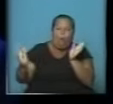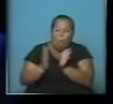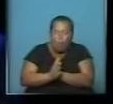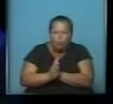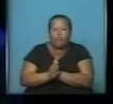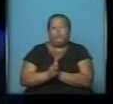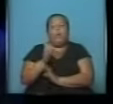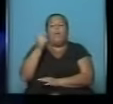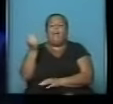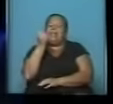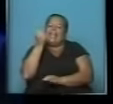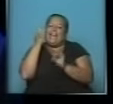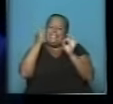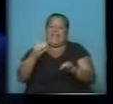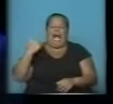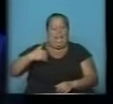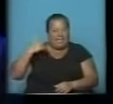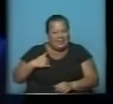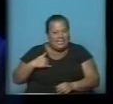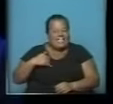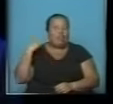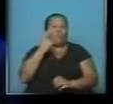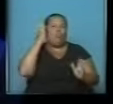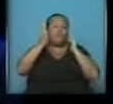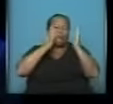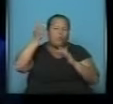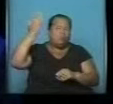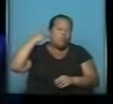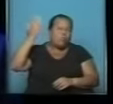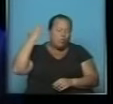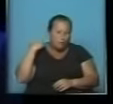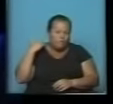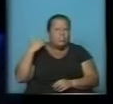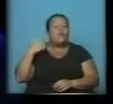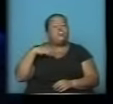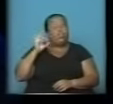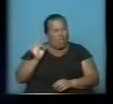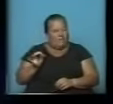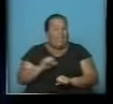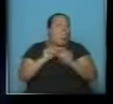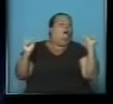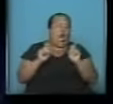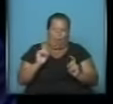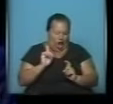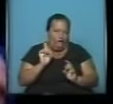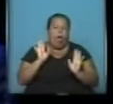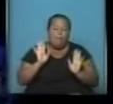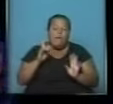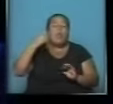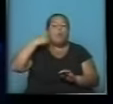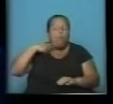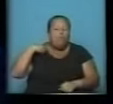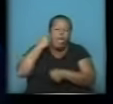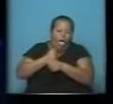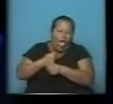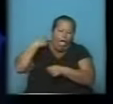conjunto, buscando llegar a esa Argentina que soñamos hace tanto. Sé que no va a ser de un día para el otro, pero sí un día